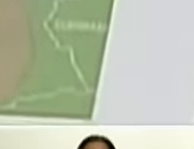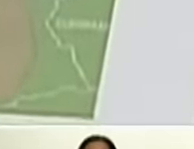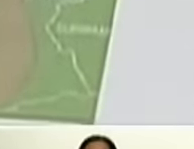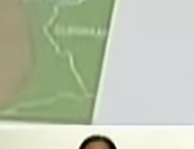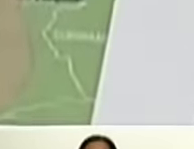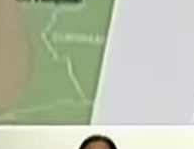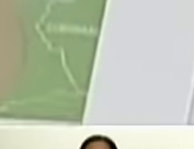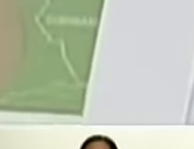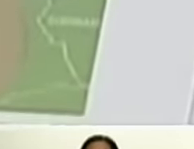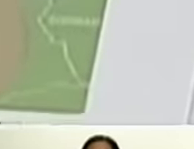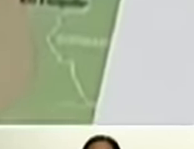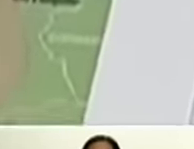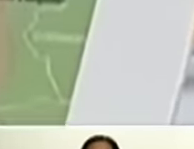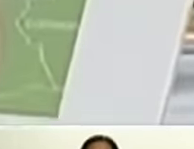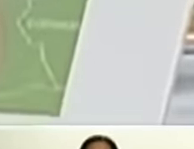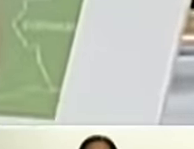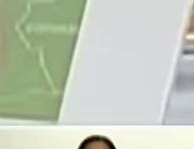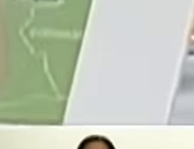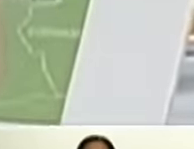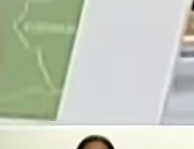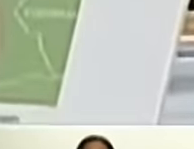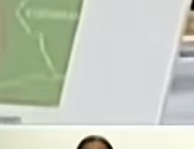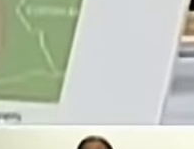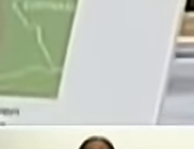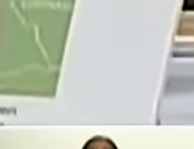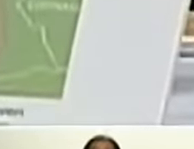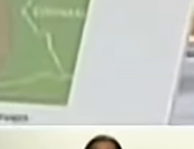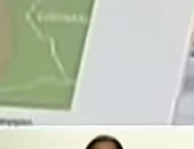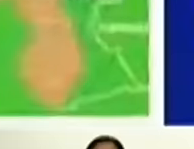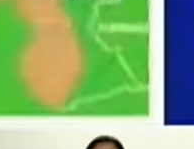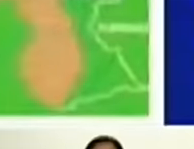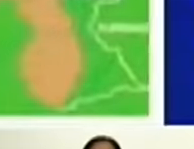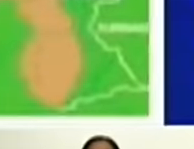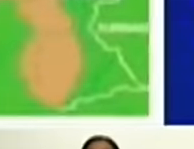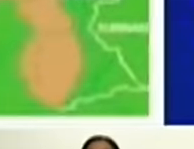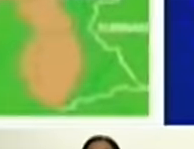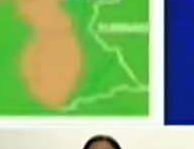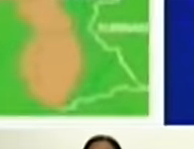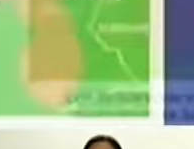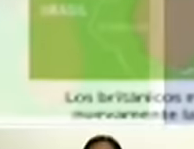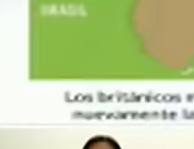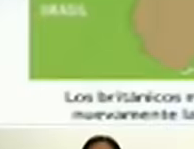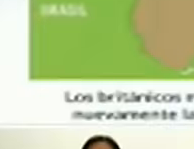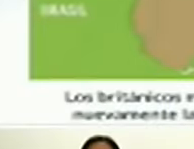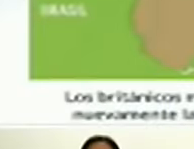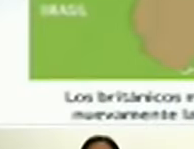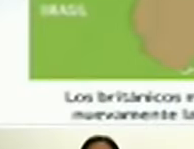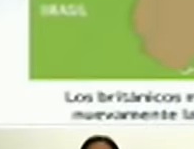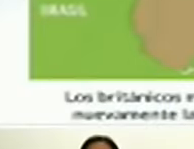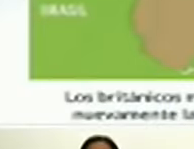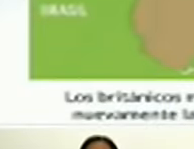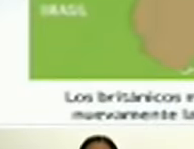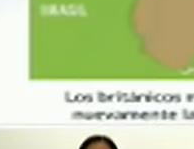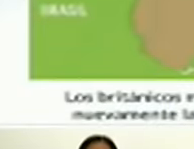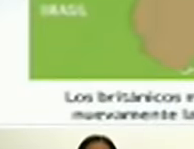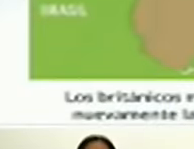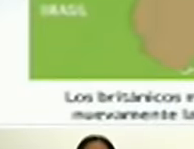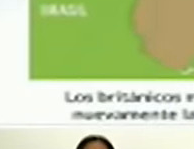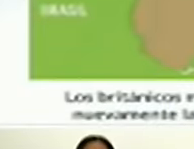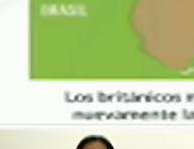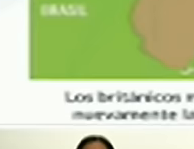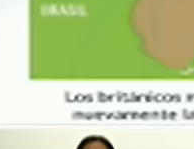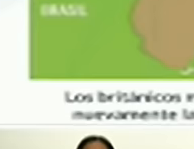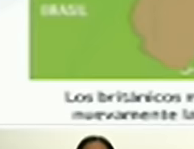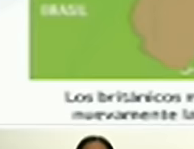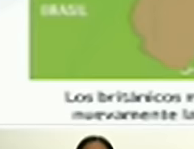kilómetros. Y luego él deja a la posteridad el mapa de lo